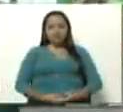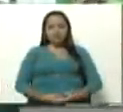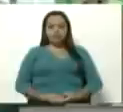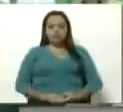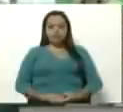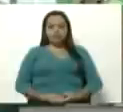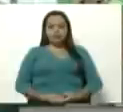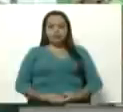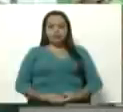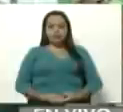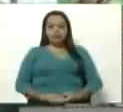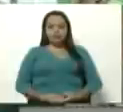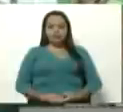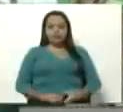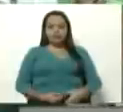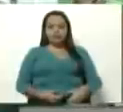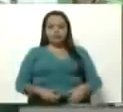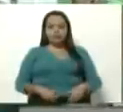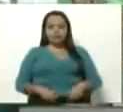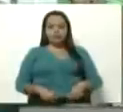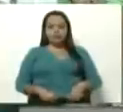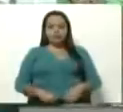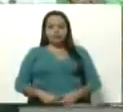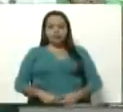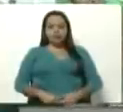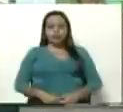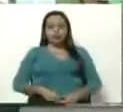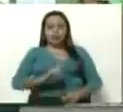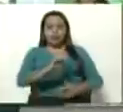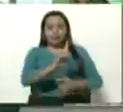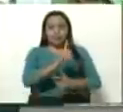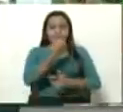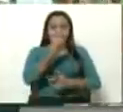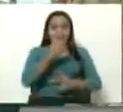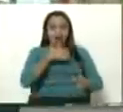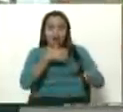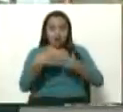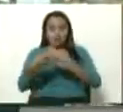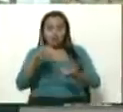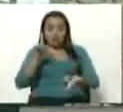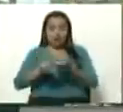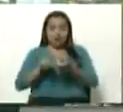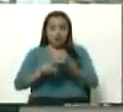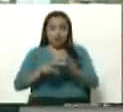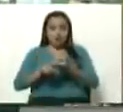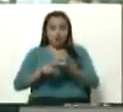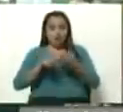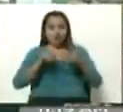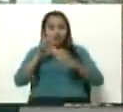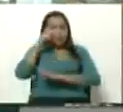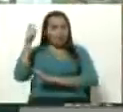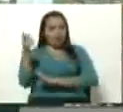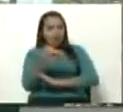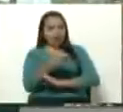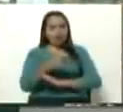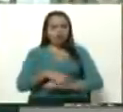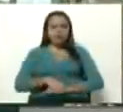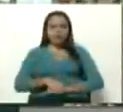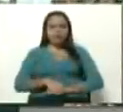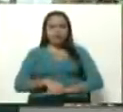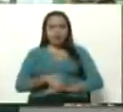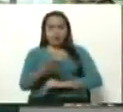Ciudadana doctora Fabiola de Córdoba, primera combatiente del Estado Bolivariano de Guárico. Es un honor, hermana, que estés